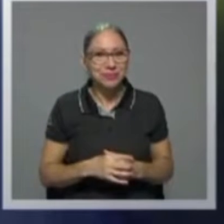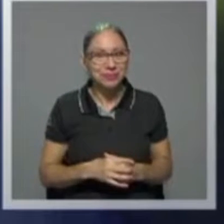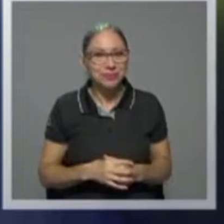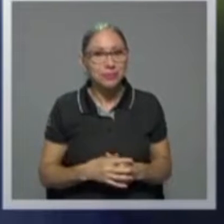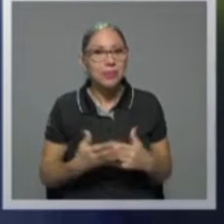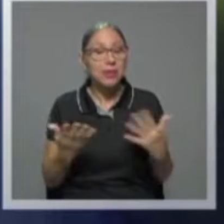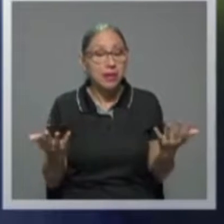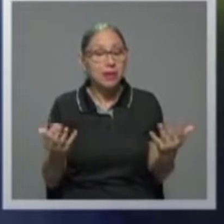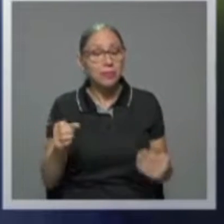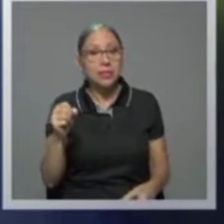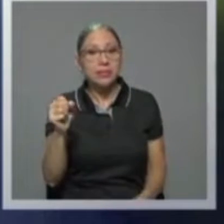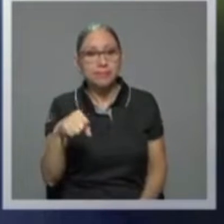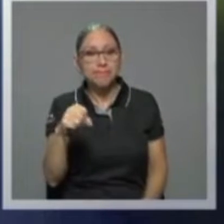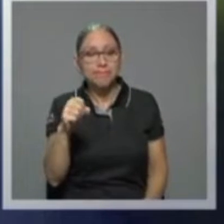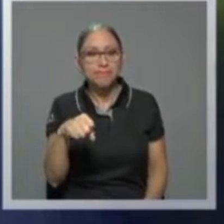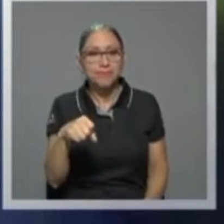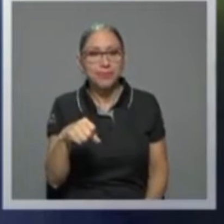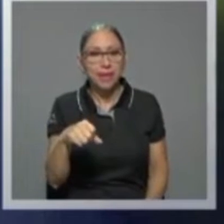Pues efectivamente